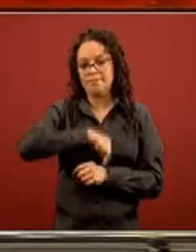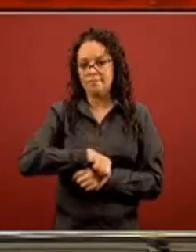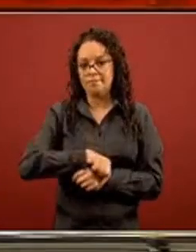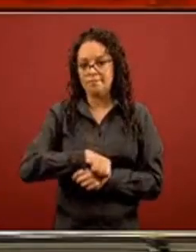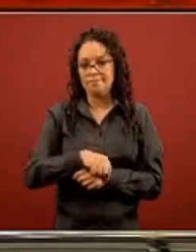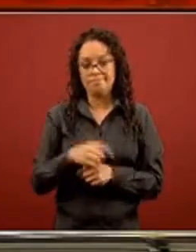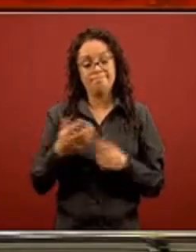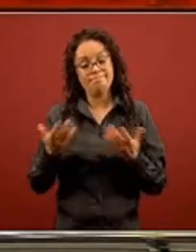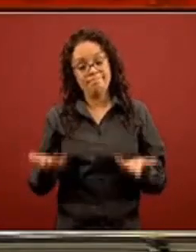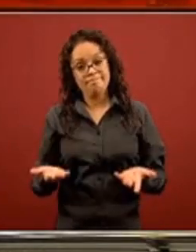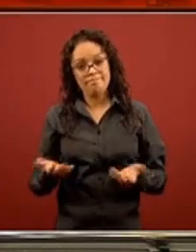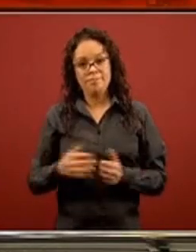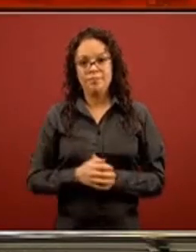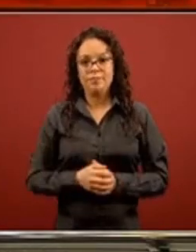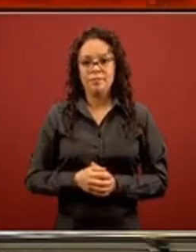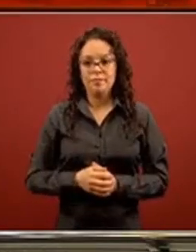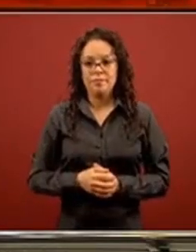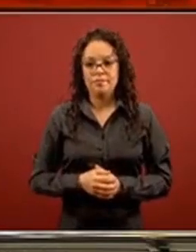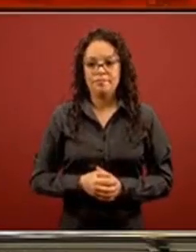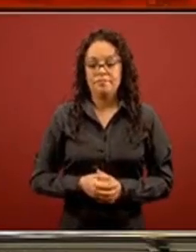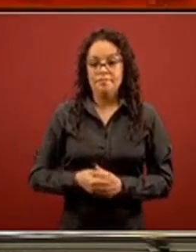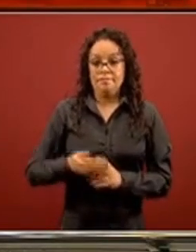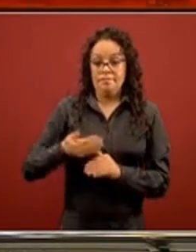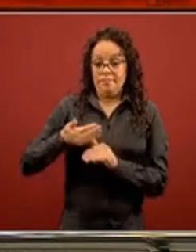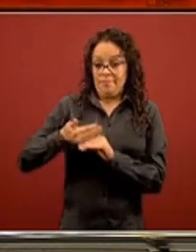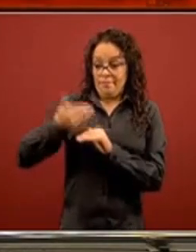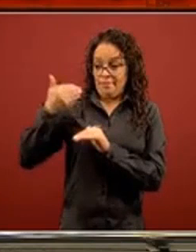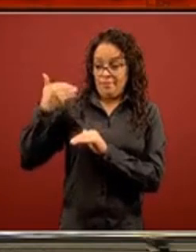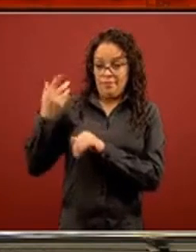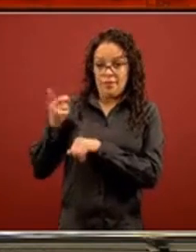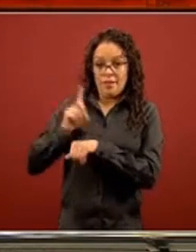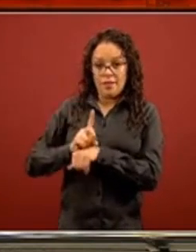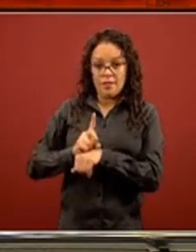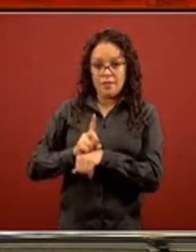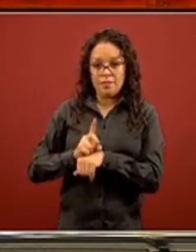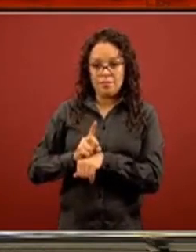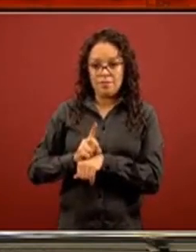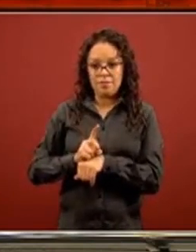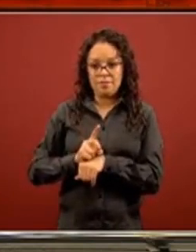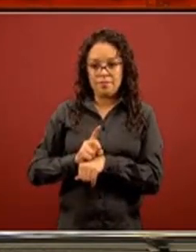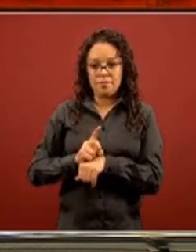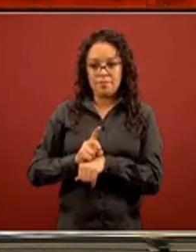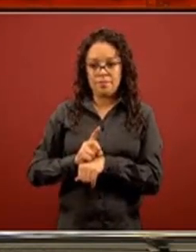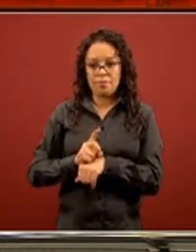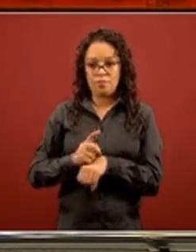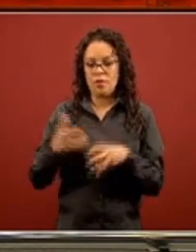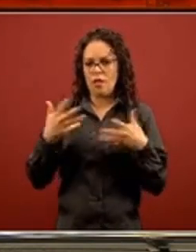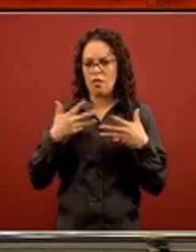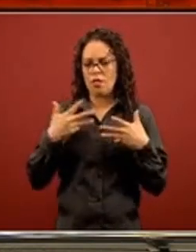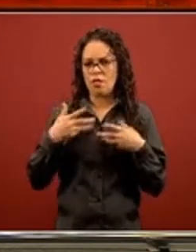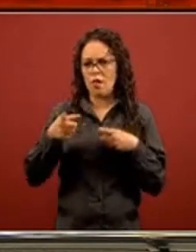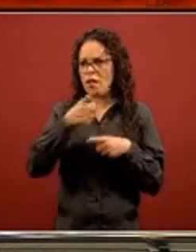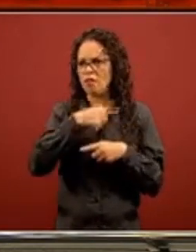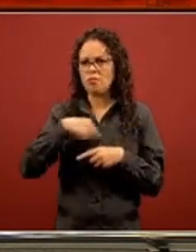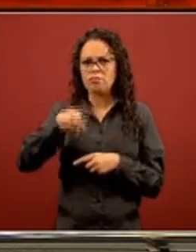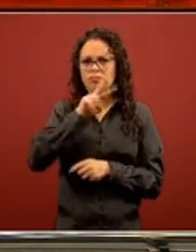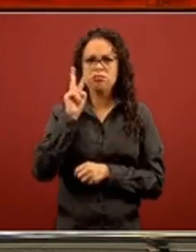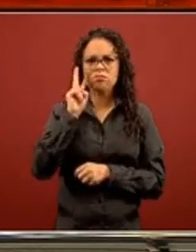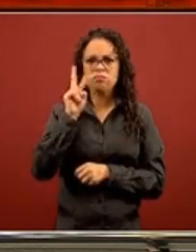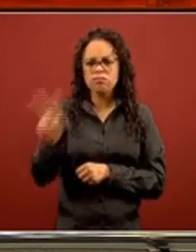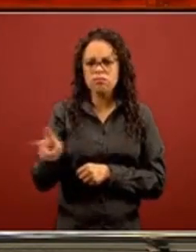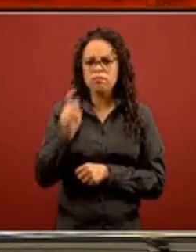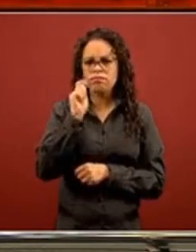Entonces, en días recientes ha estado circulando un diagramita que parece interesante, aunque raramente proveen una